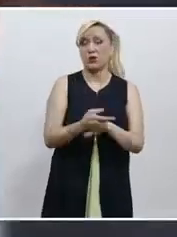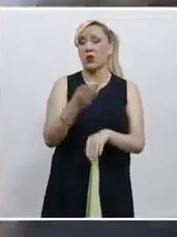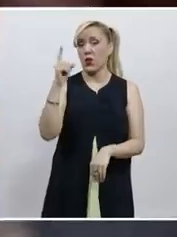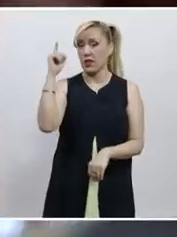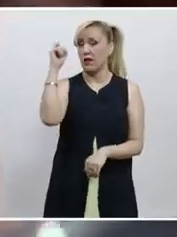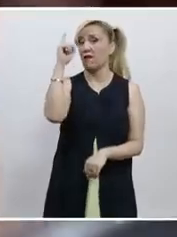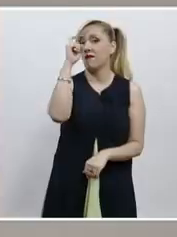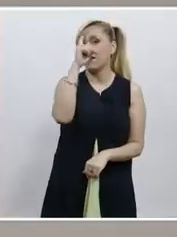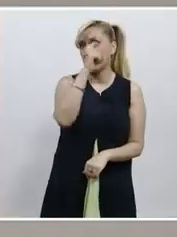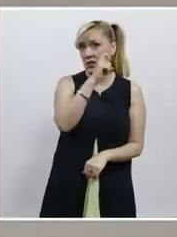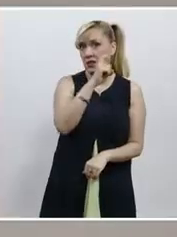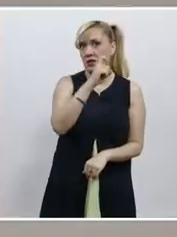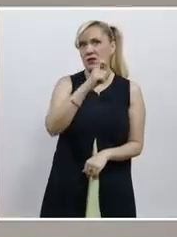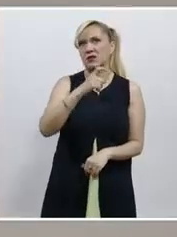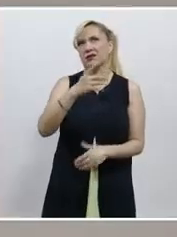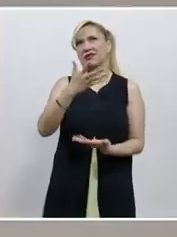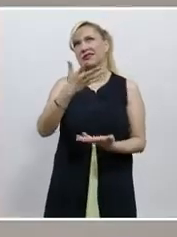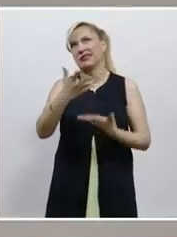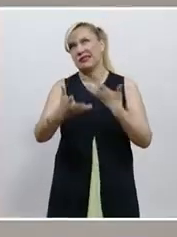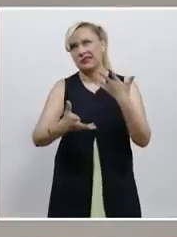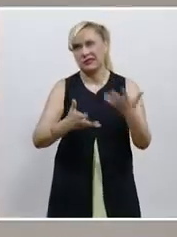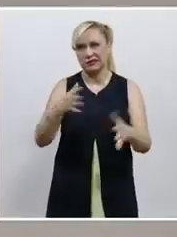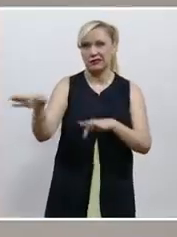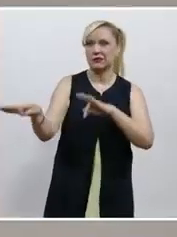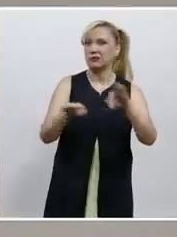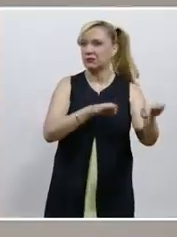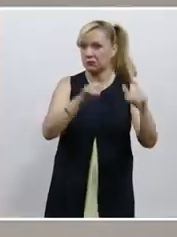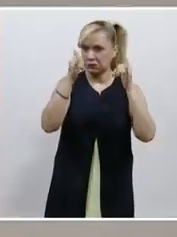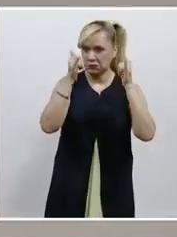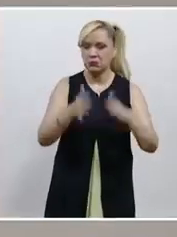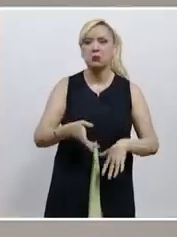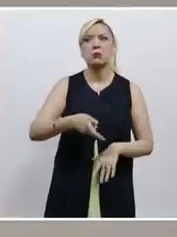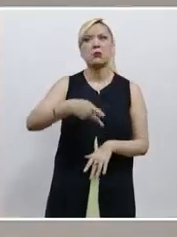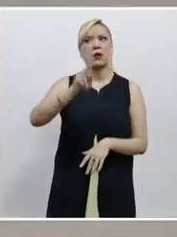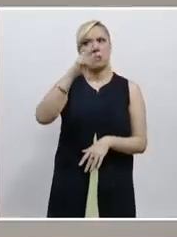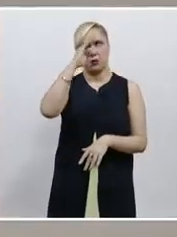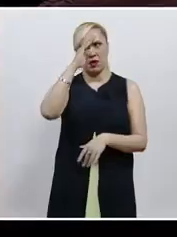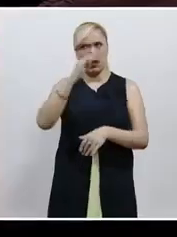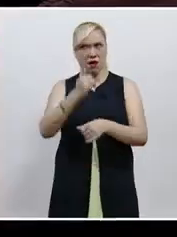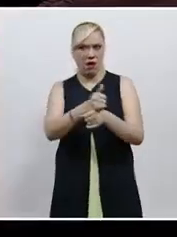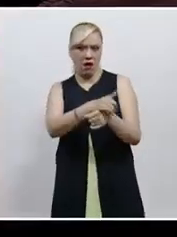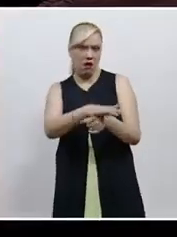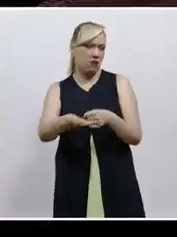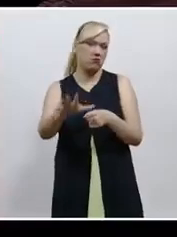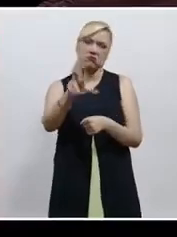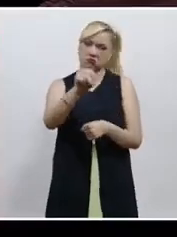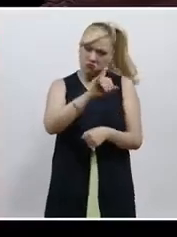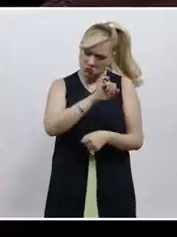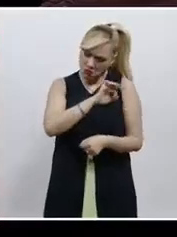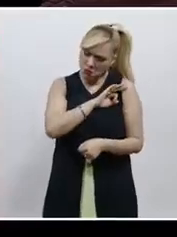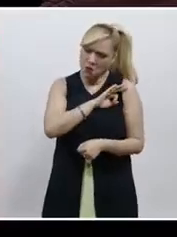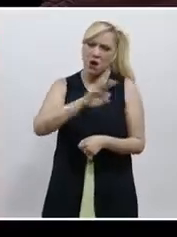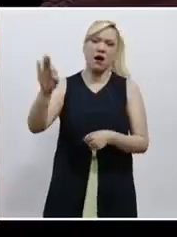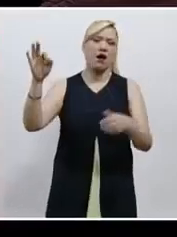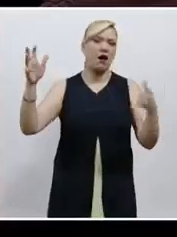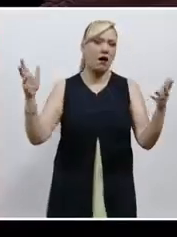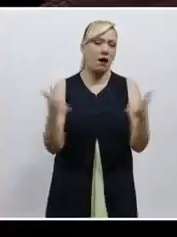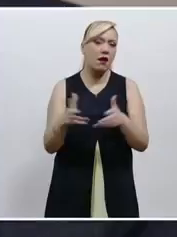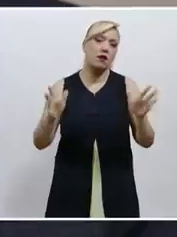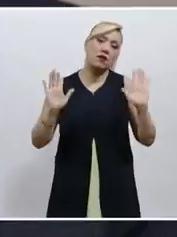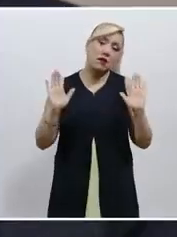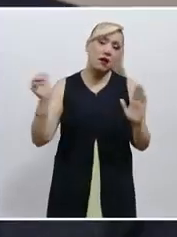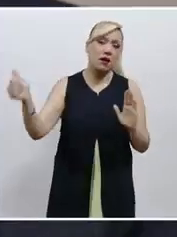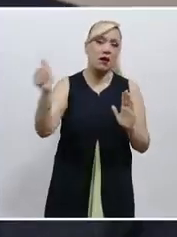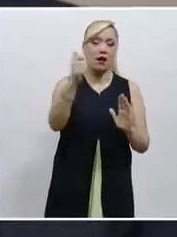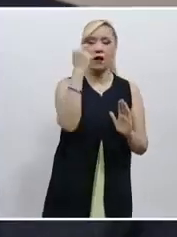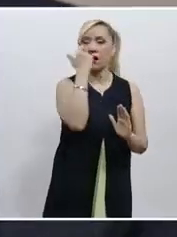no imposible. Así lo aseguró el ministro de la Corte, Jorge Mario Pardo Rebolledo, al reflexionar sobre las propuestas elaboradas por el juez